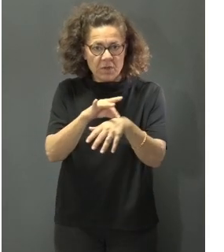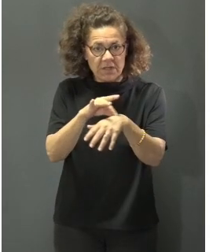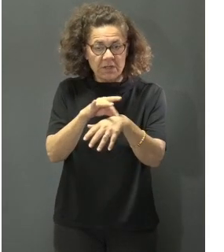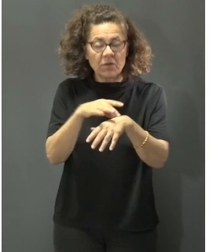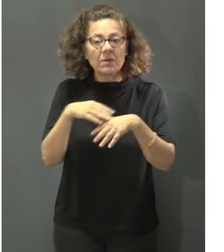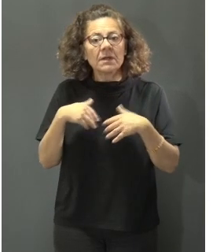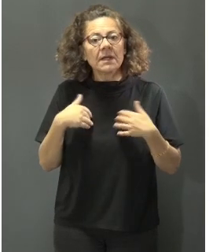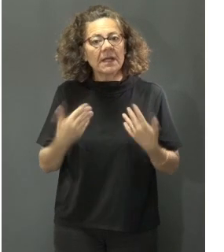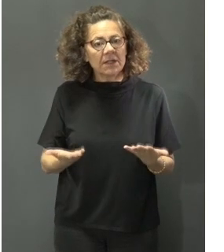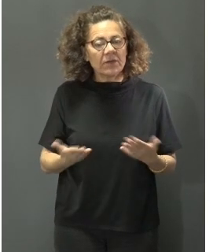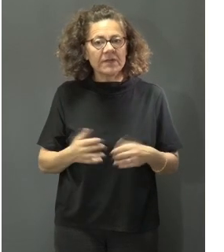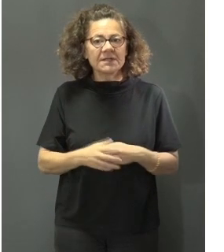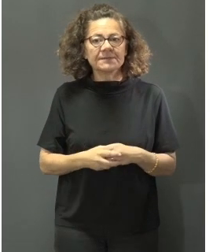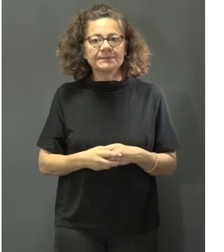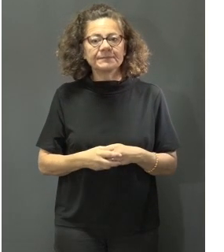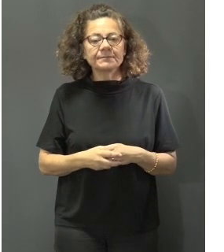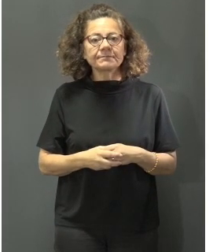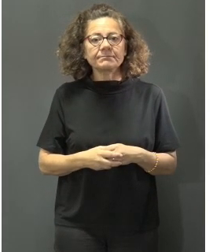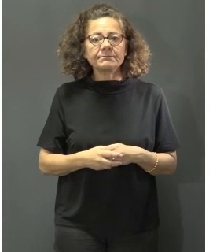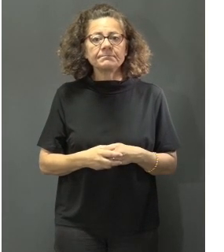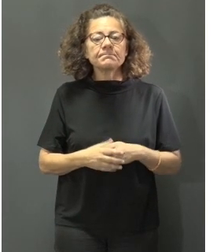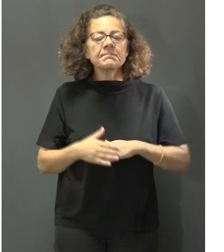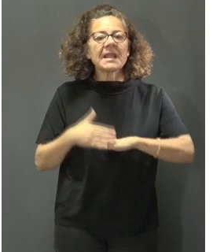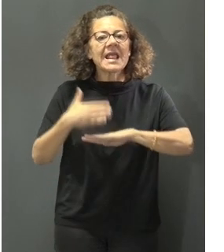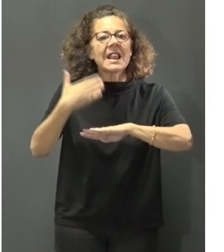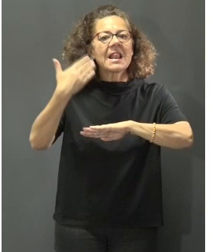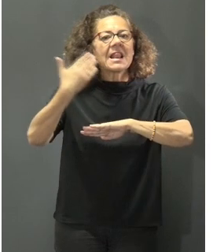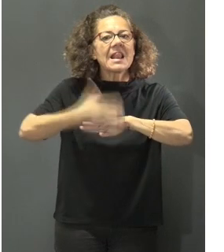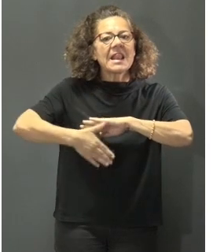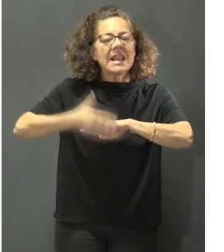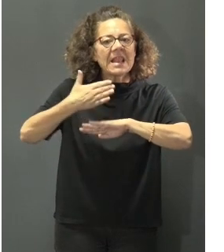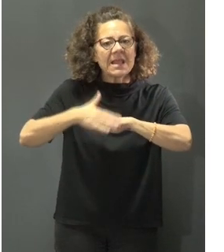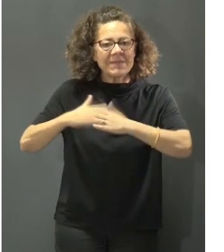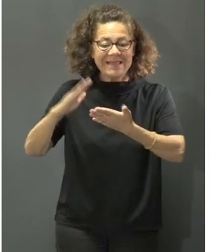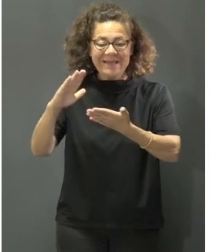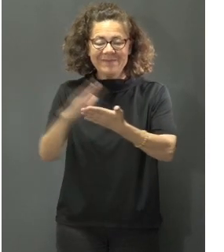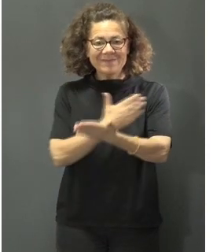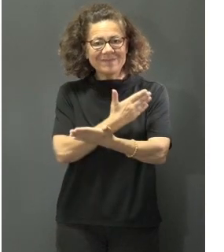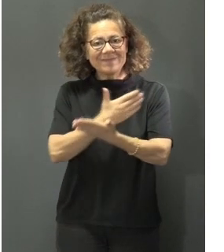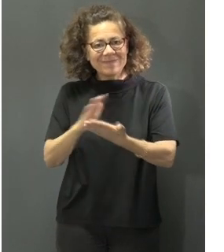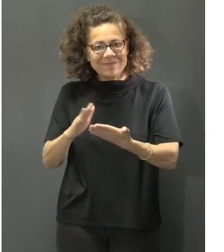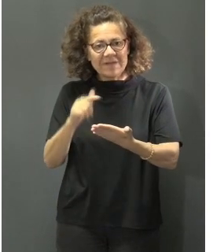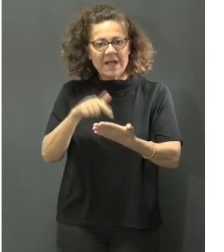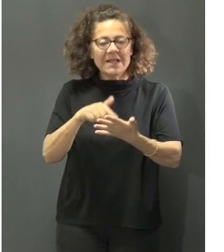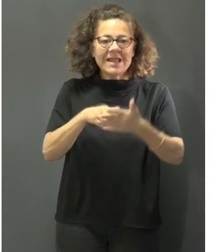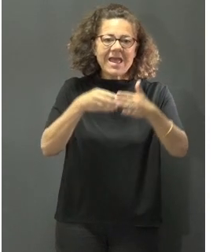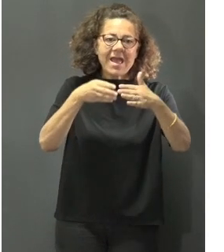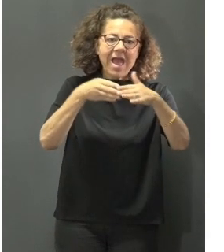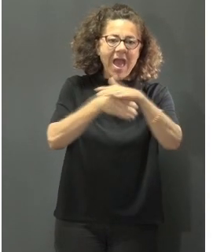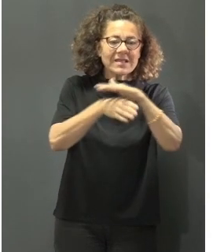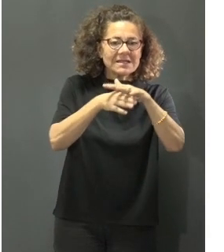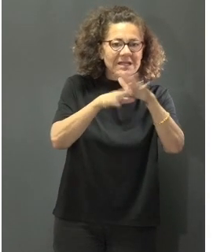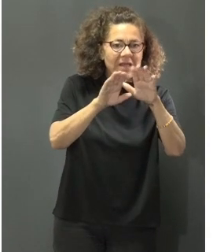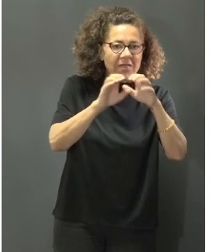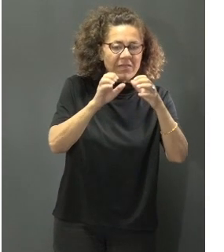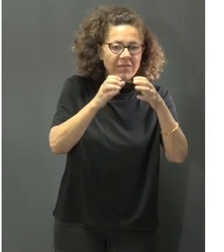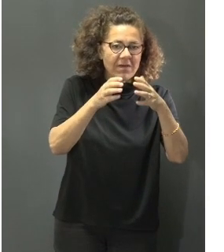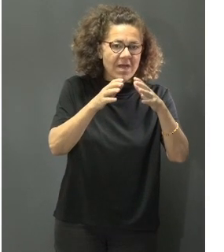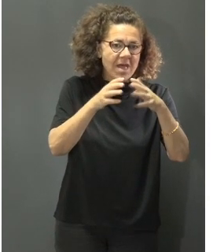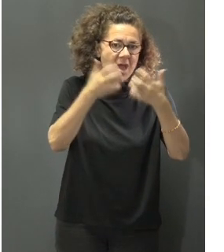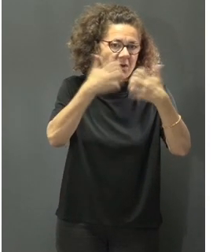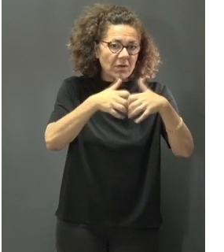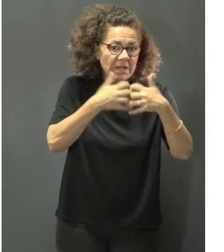Entonces, ¿dónde termina, dónde está ese límite? ¿O es un continuo? Empiezo